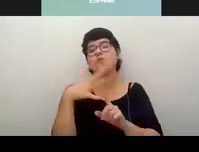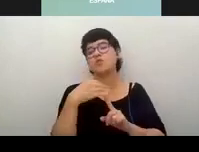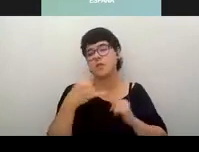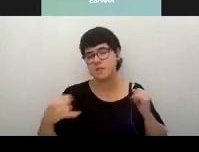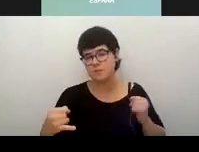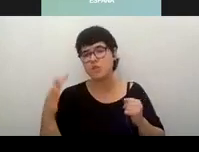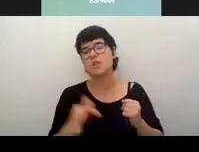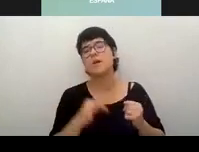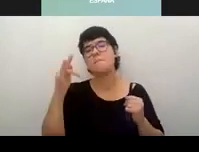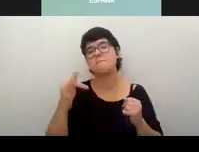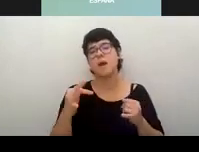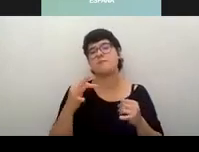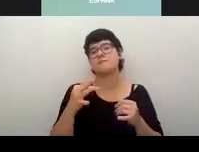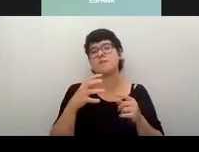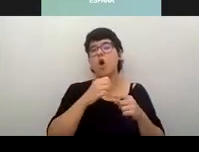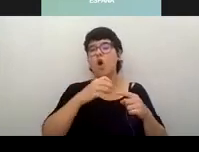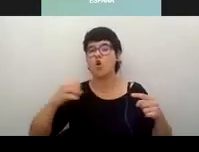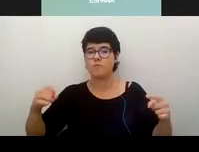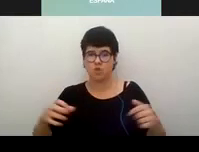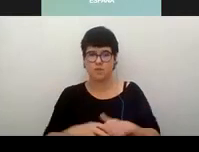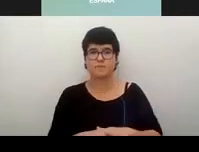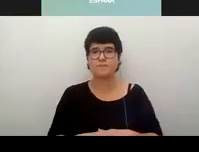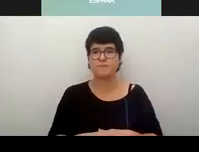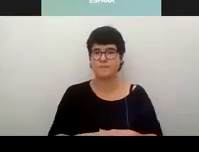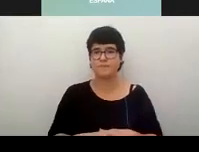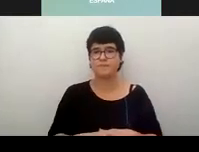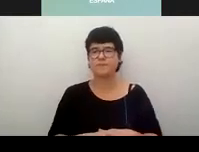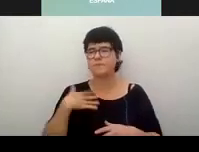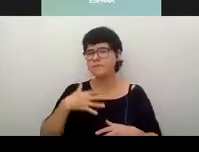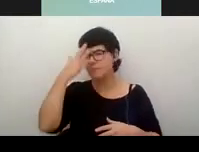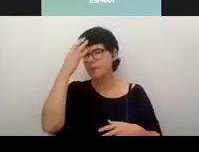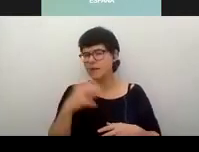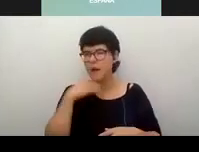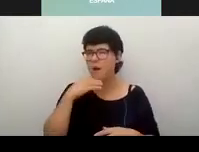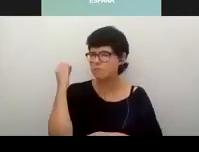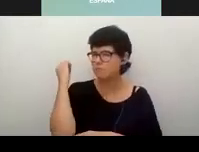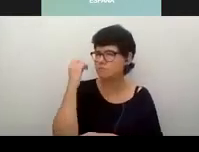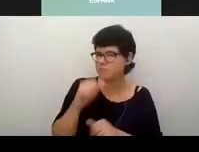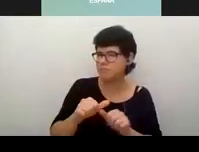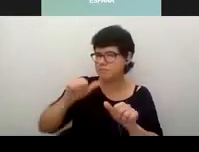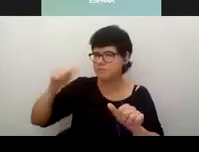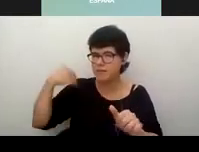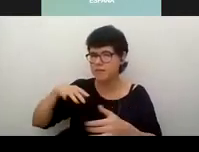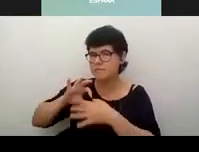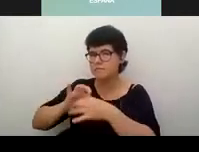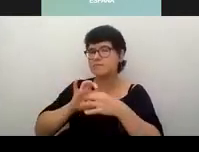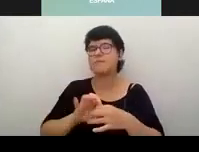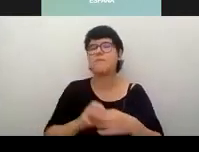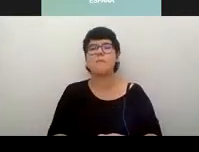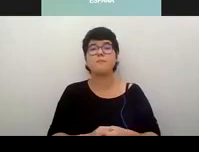que tenemos creo que hacemos referencia en alguno de los webinars anteriores, las bacterias que tenemos a